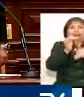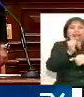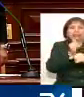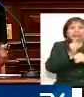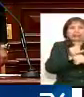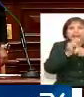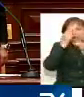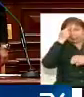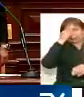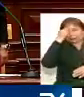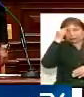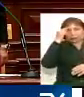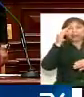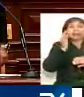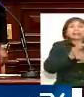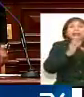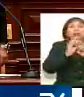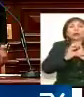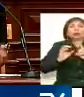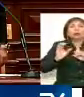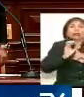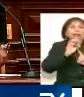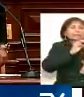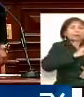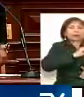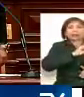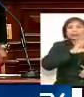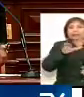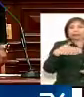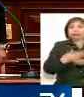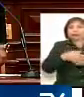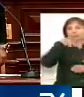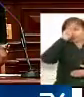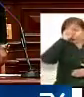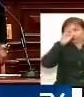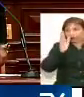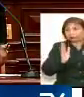Iglesia Católica y la formación cultural y moral de todos los peruanos.